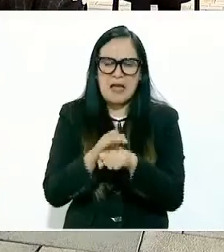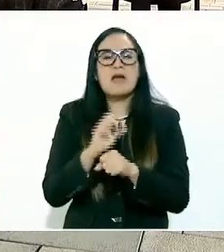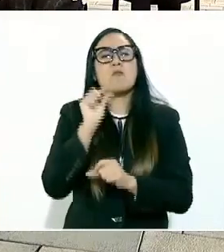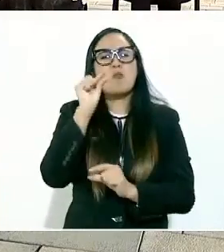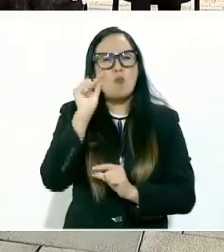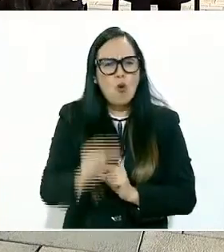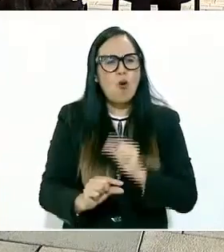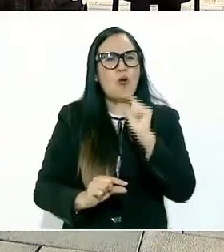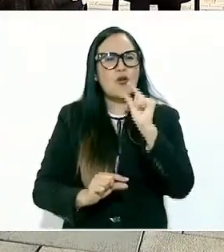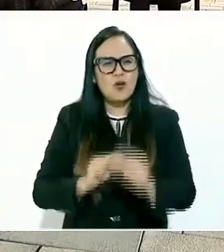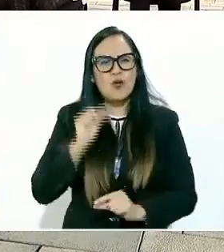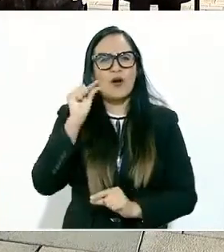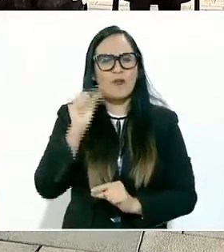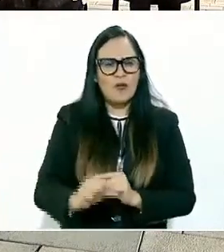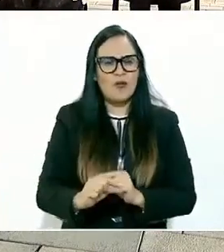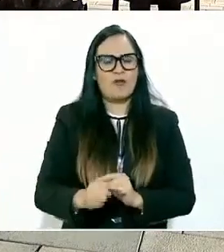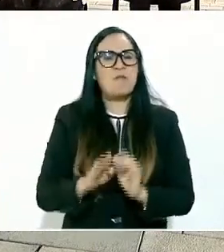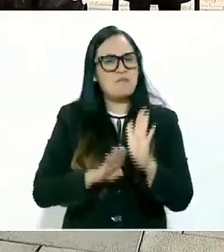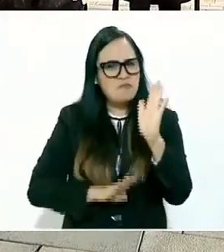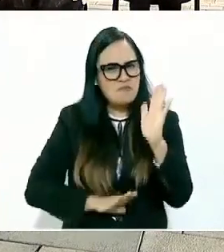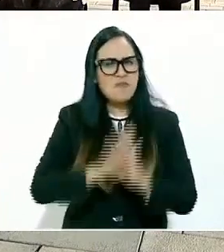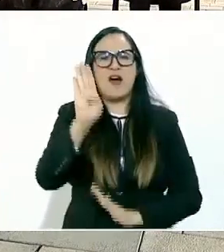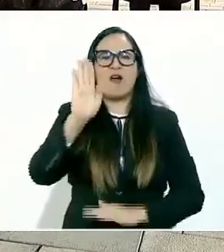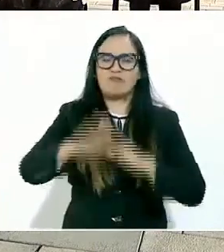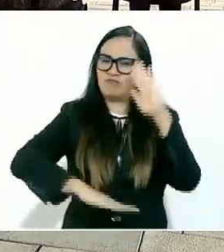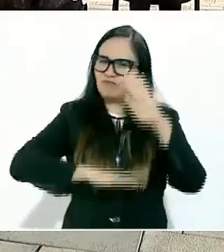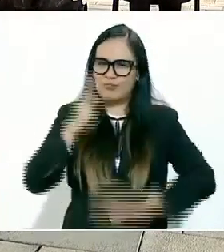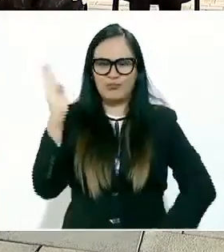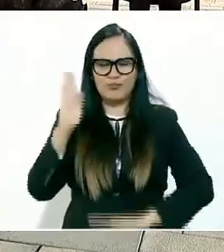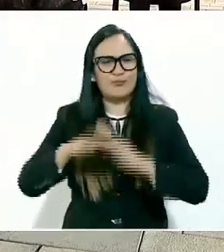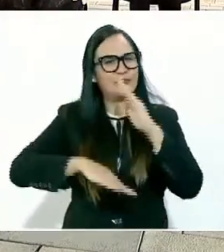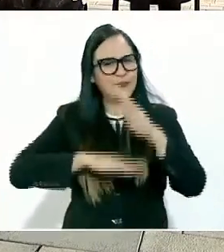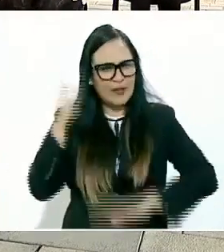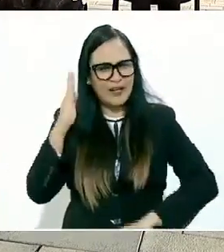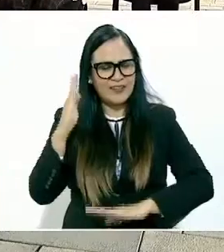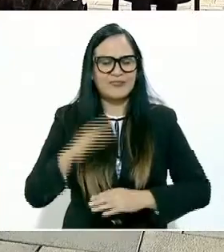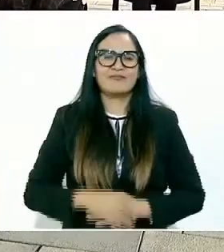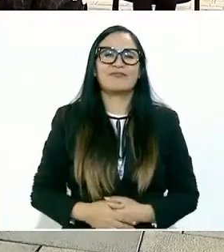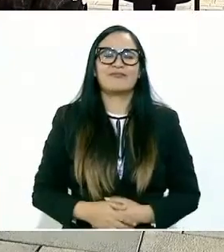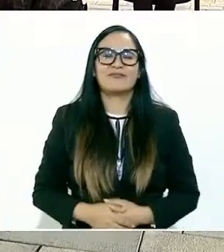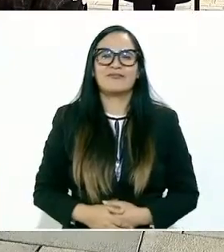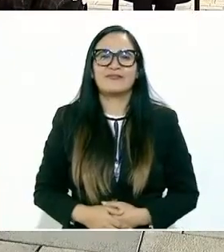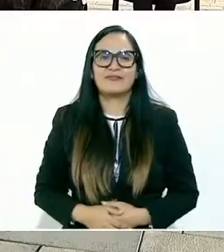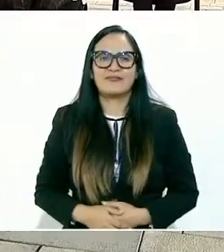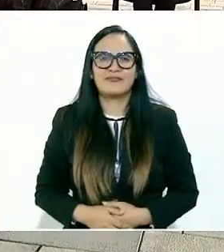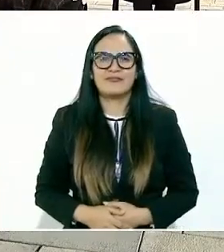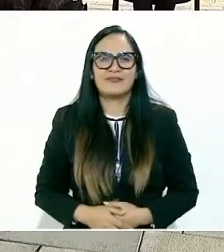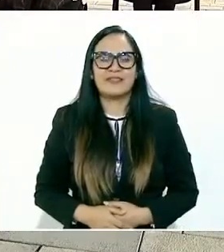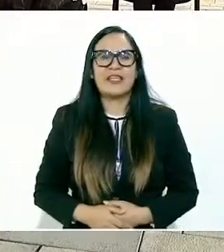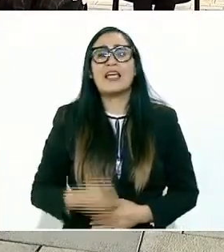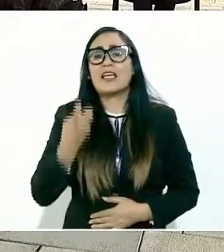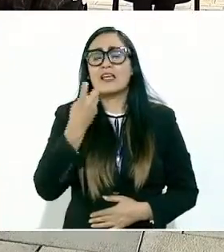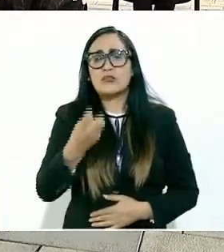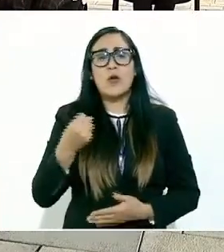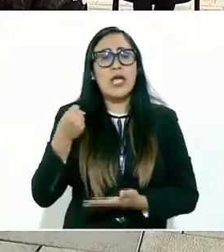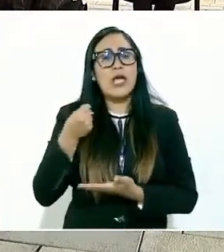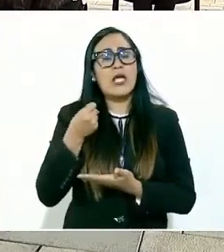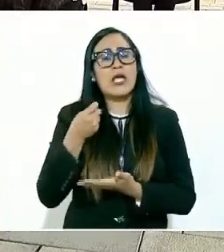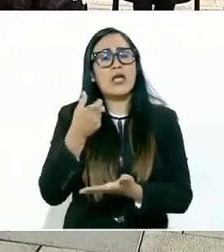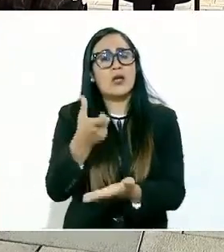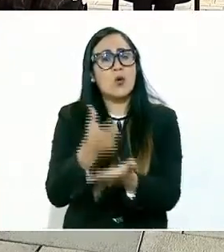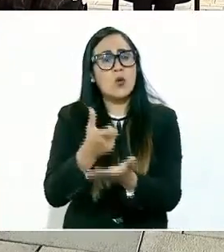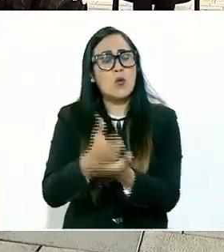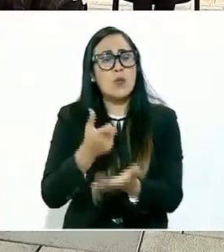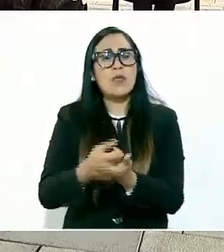vamos saliendo adelante, con la aplicación de lo que llamamos economía moral,